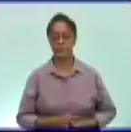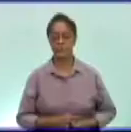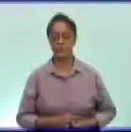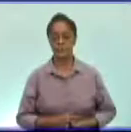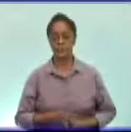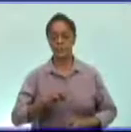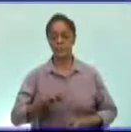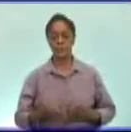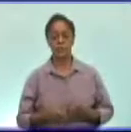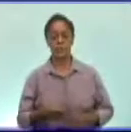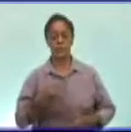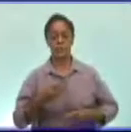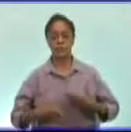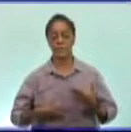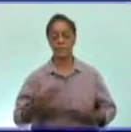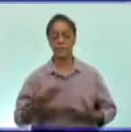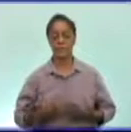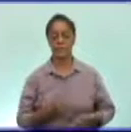Controlemos entonces la actividad.